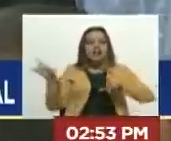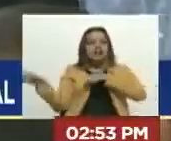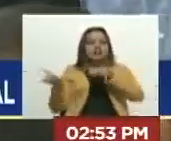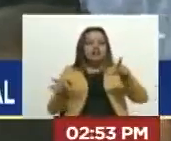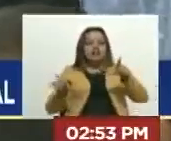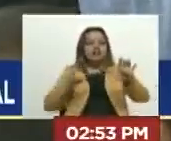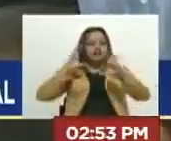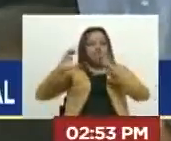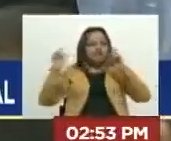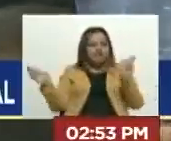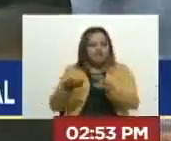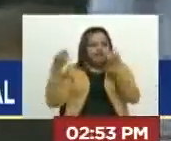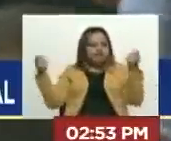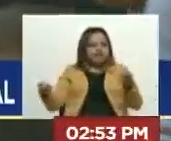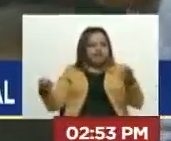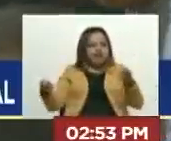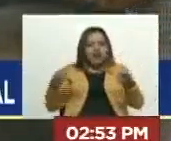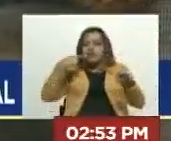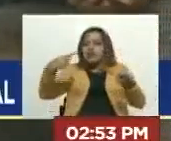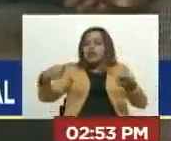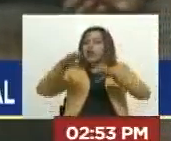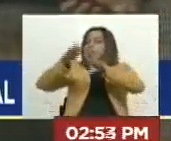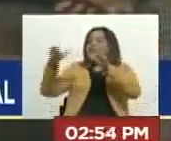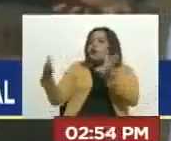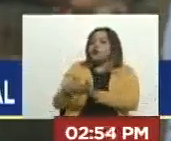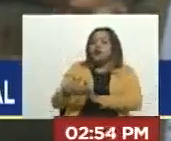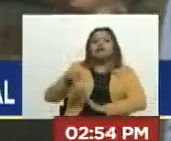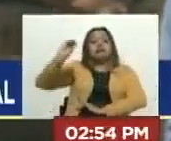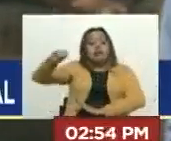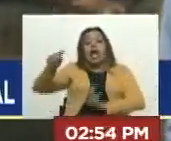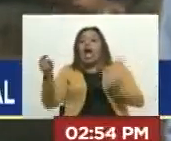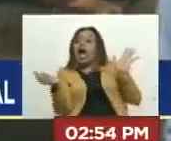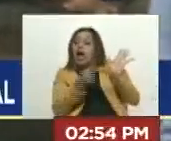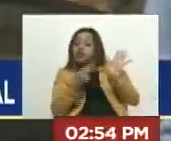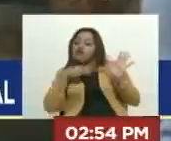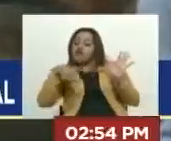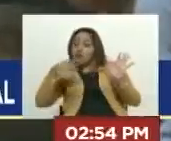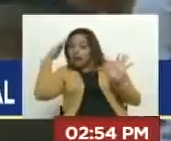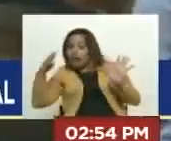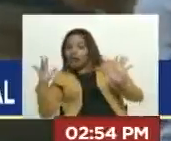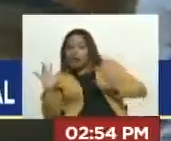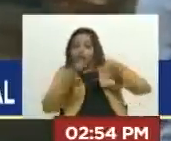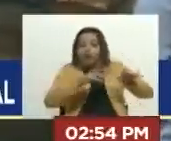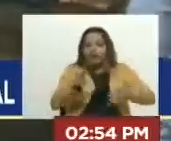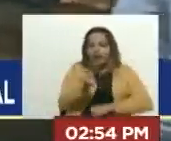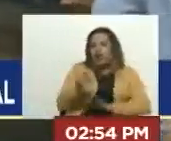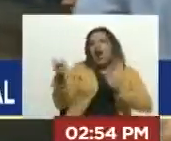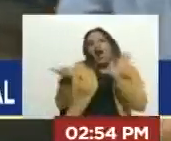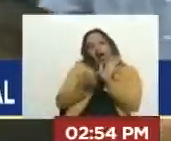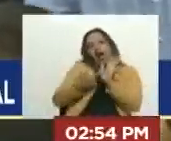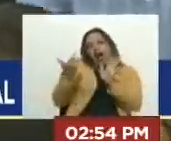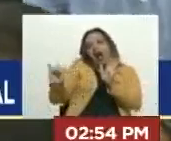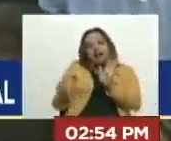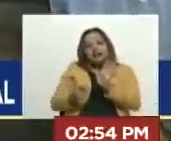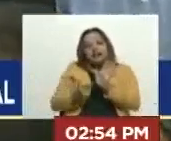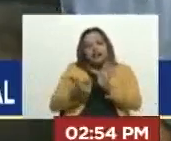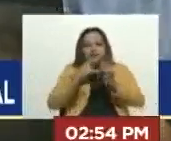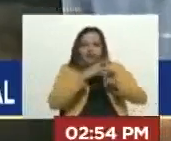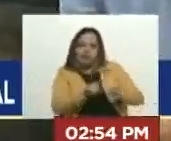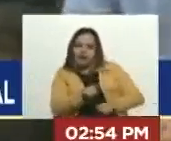ellos para decirle al mundo lo que hicieron aquí en Venezuela. Pero subestimaron a este pueblo, compañeros